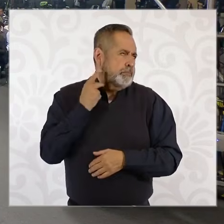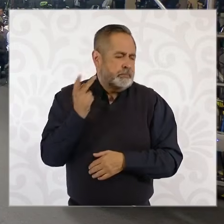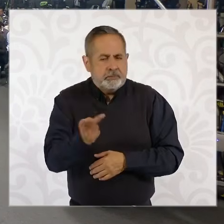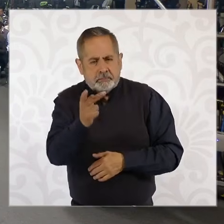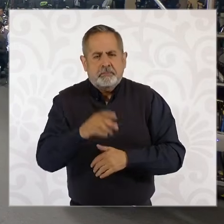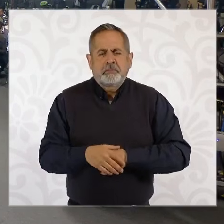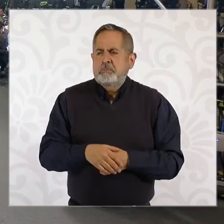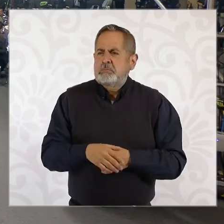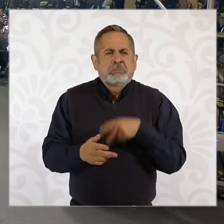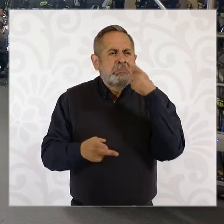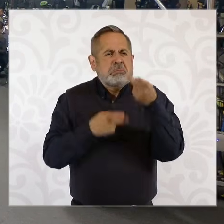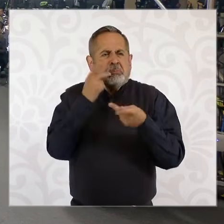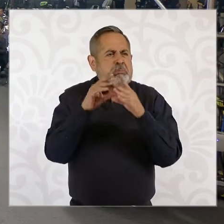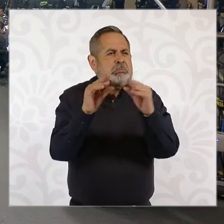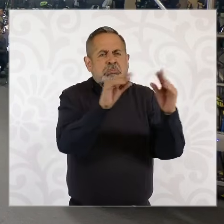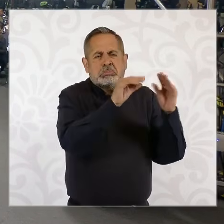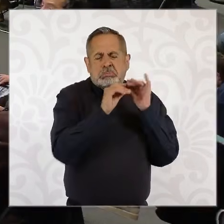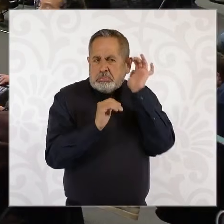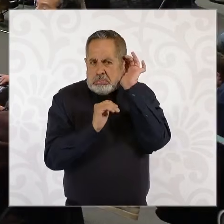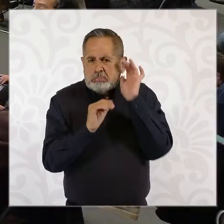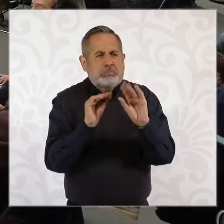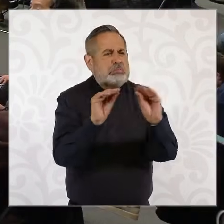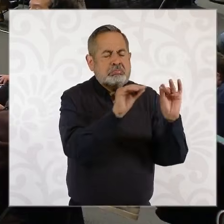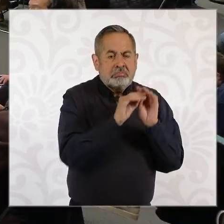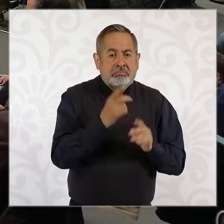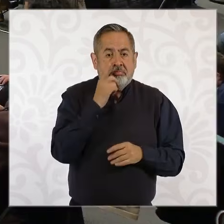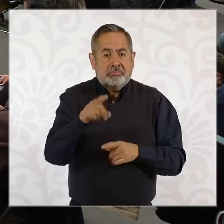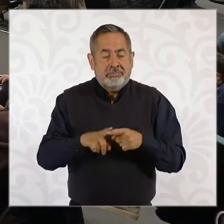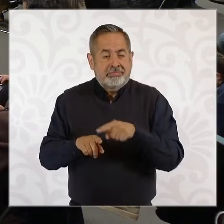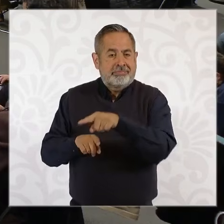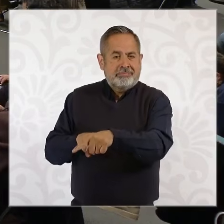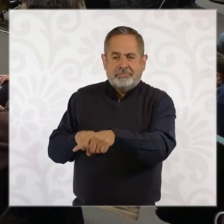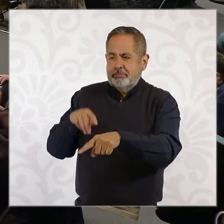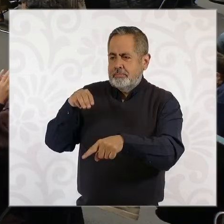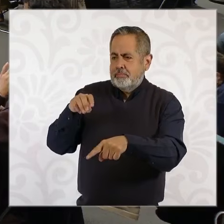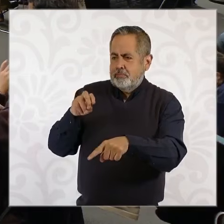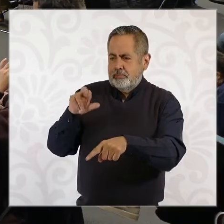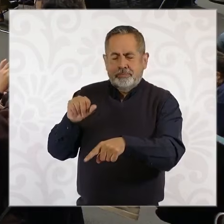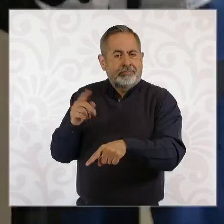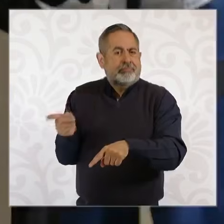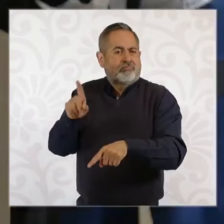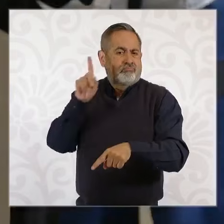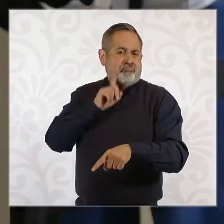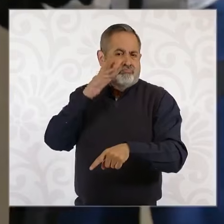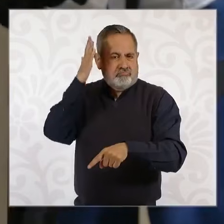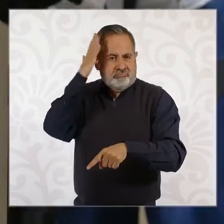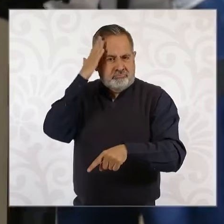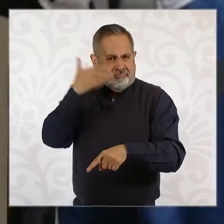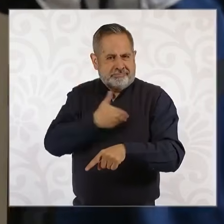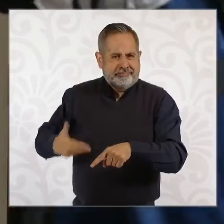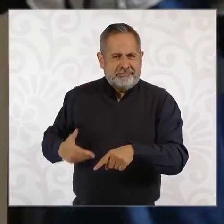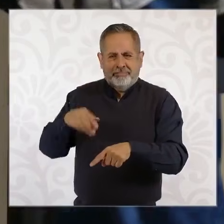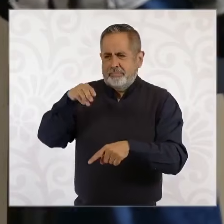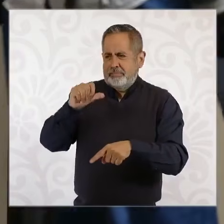empezado a circular la información o el rumor de la salida de la dirigente de Morena, Luisa María Alcalde, de la dirigencia del partido.